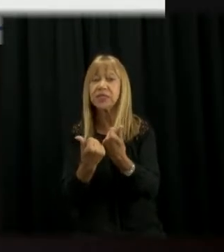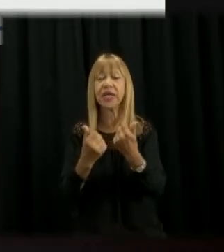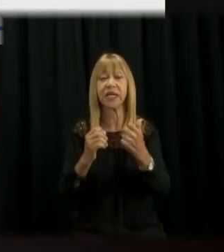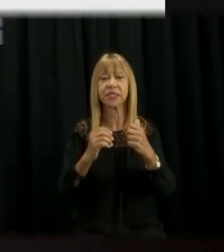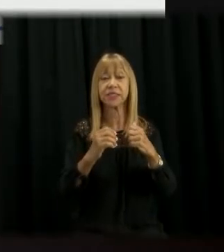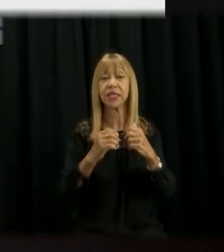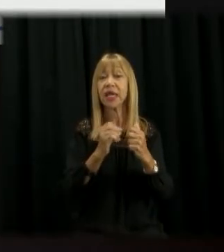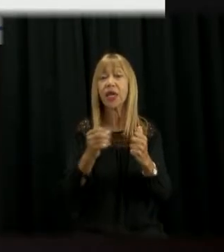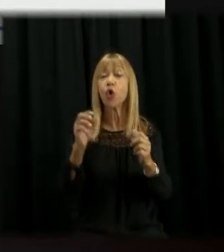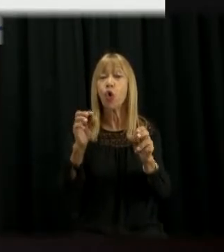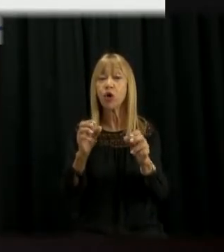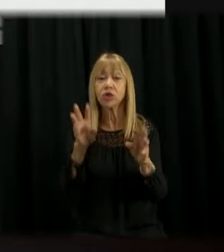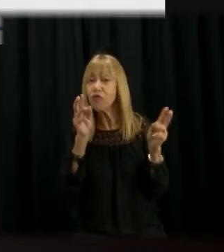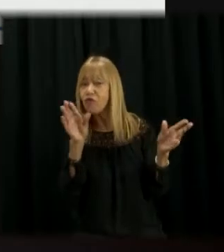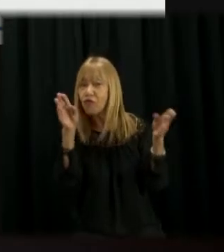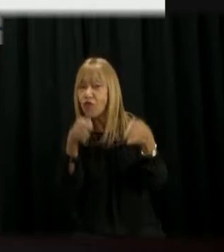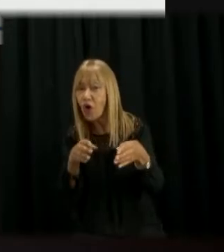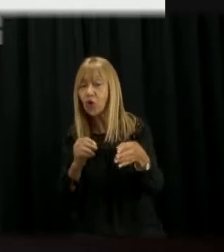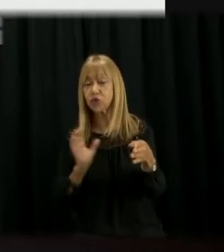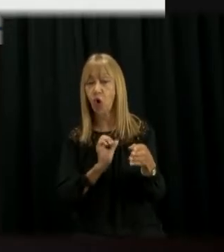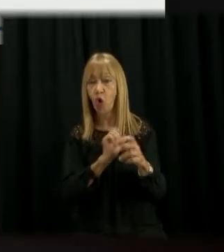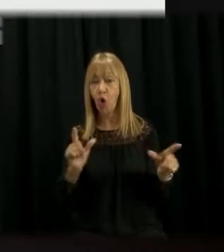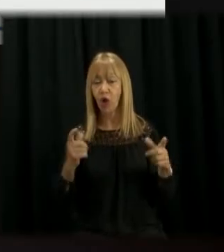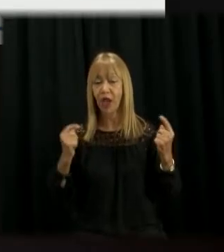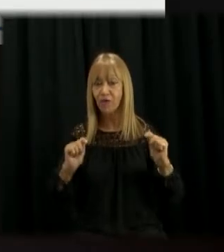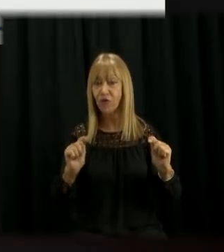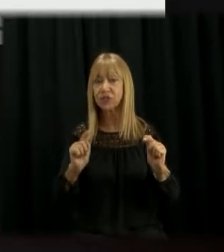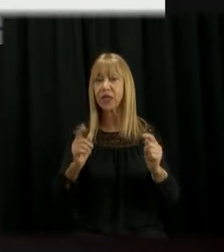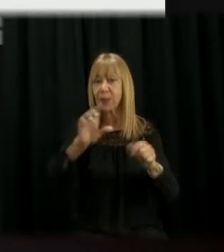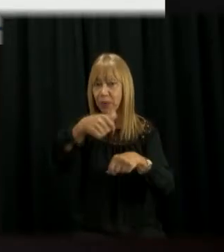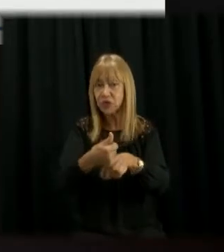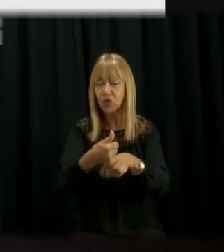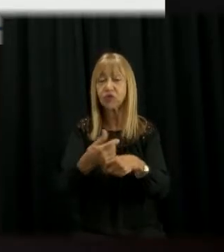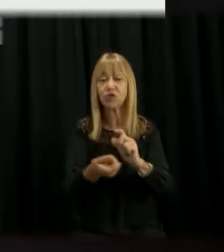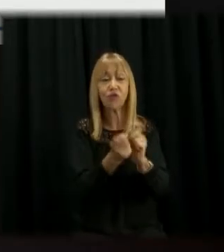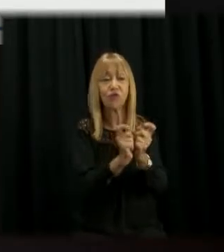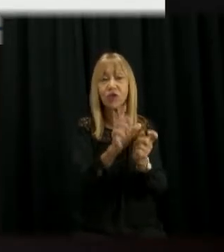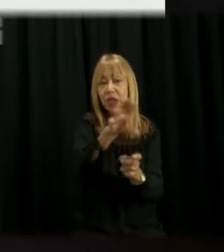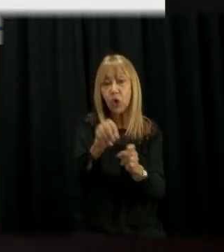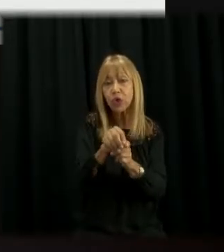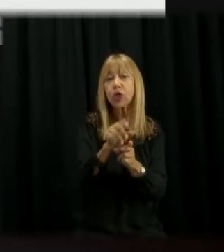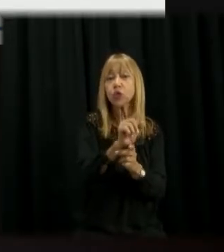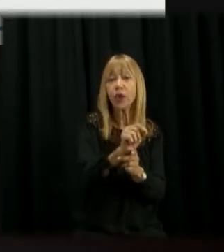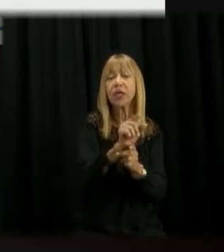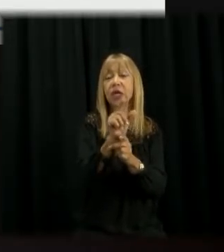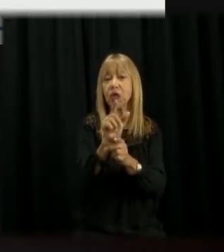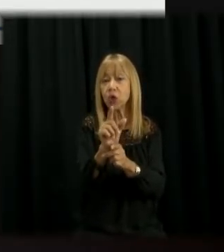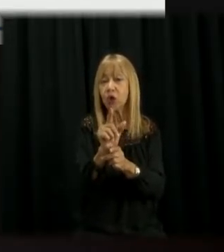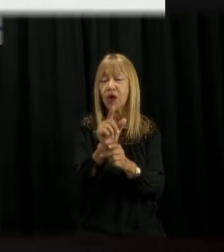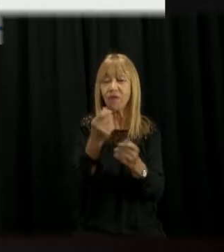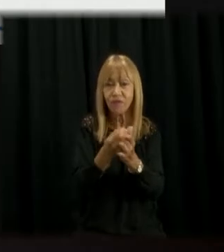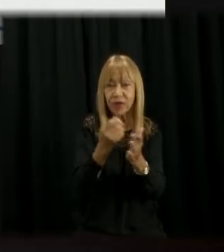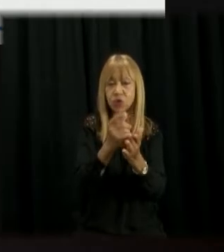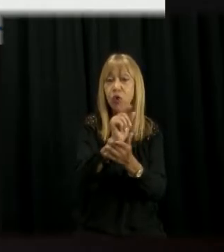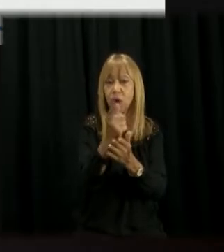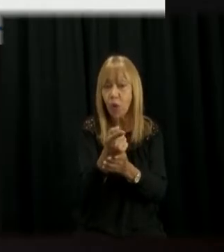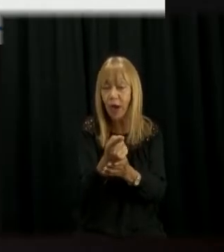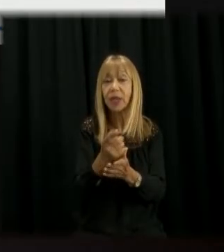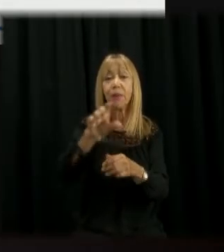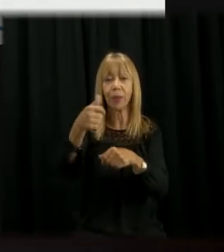agencias. Para poder concentrarse todos los esfuerzos en las implementaciones, las reformas incluidas en el Plan Fiscal